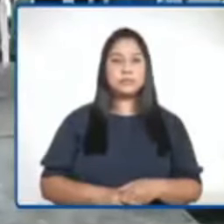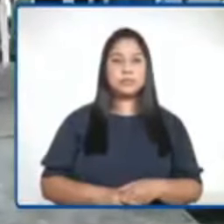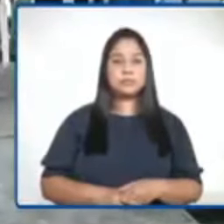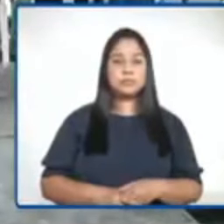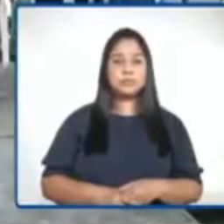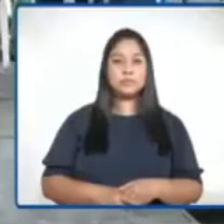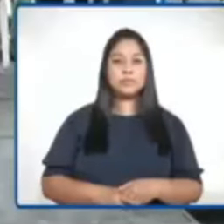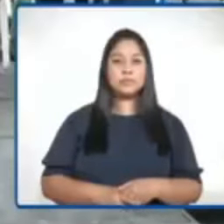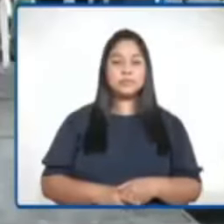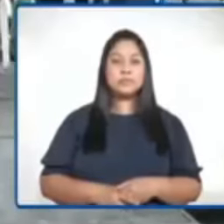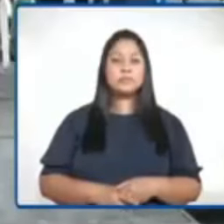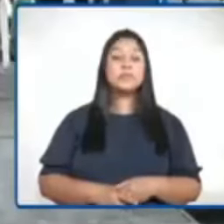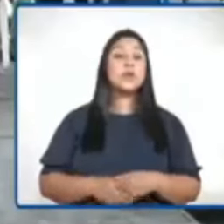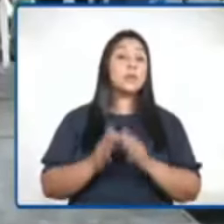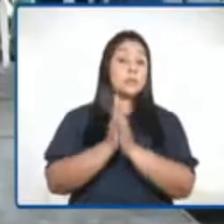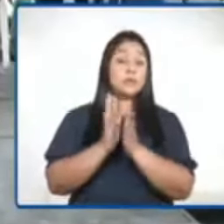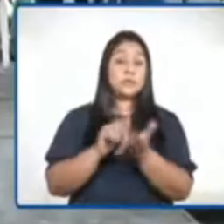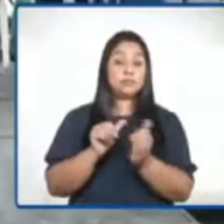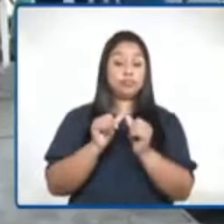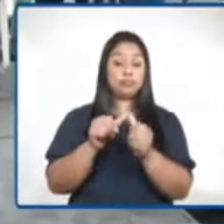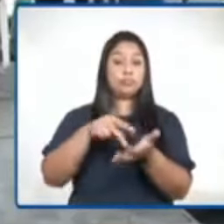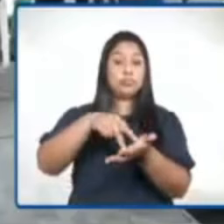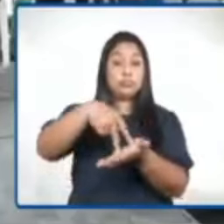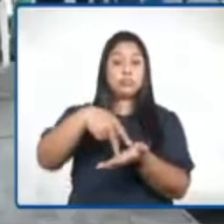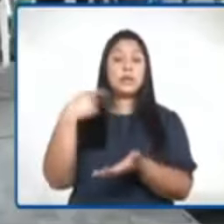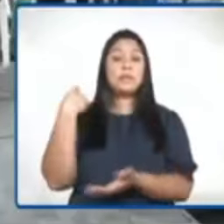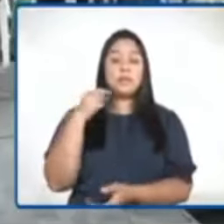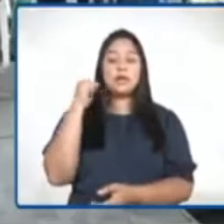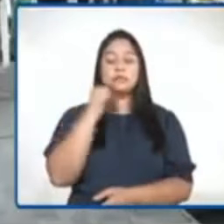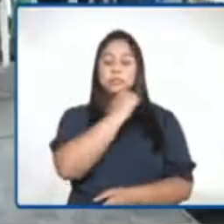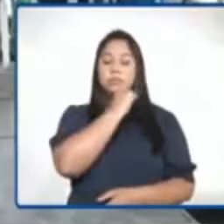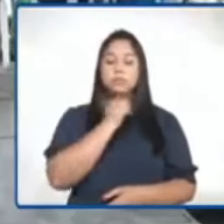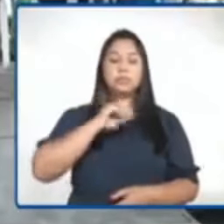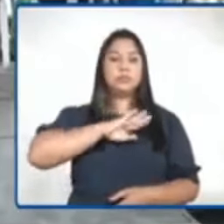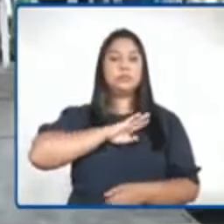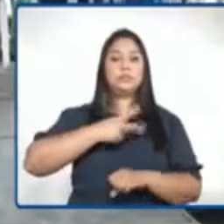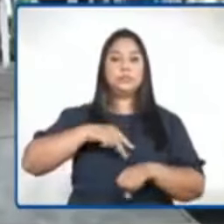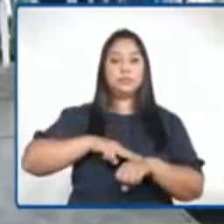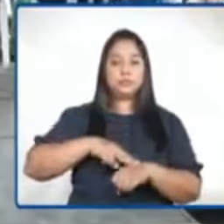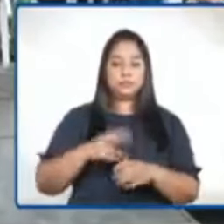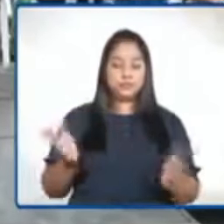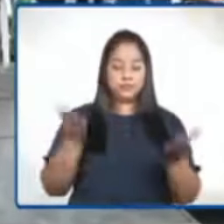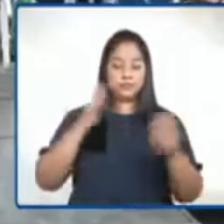Por favor, los invito a continuar de pie para entonar nuestro himno nacional. Saludo a uno.